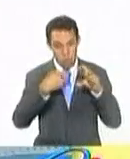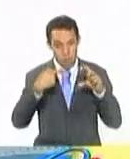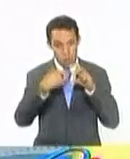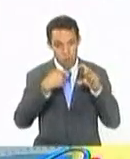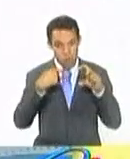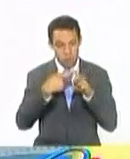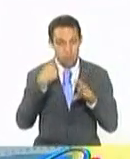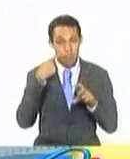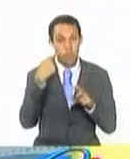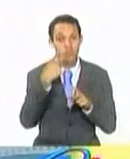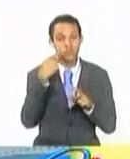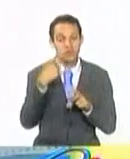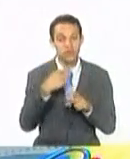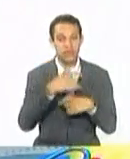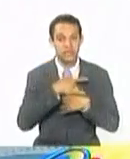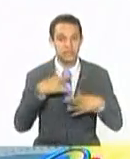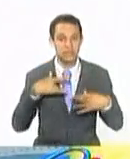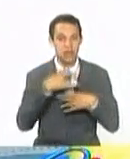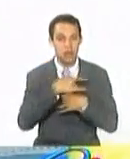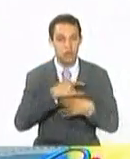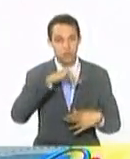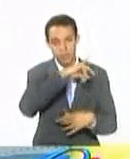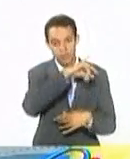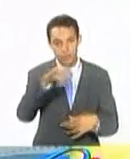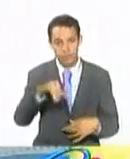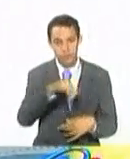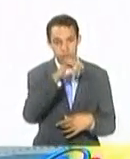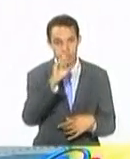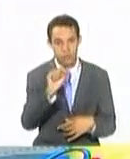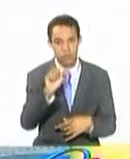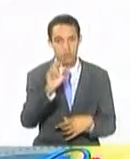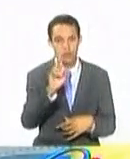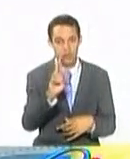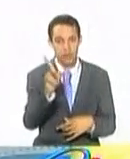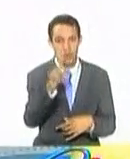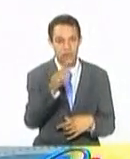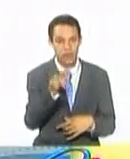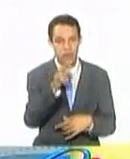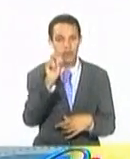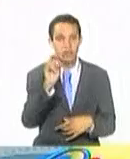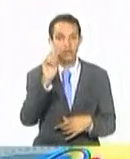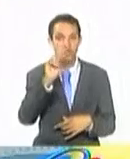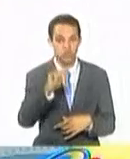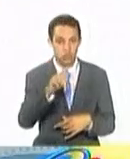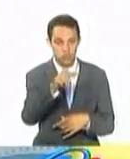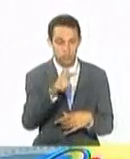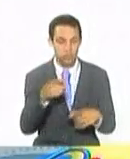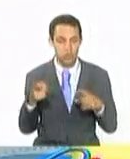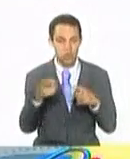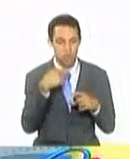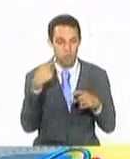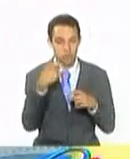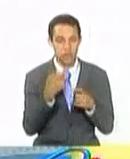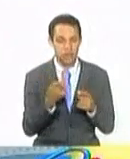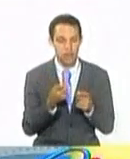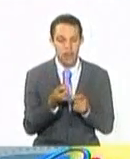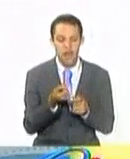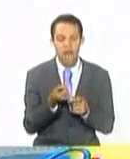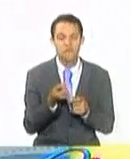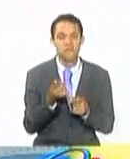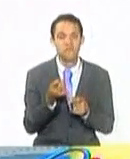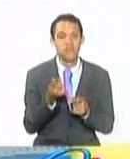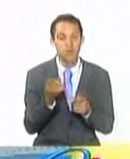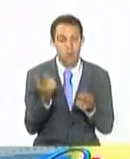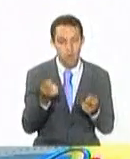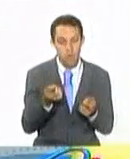de harto cómo los germinados las verduras las frutas los crudos van a ser ese